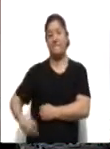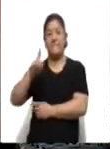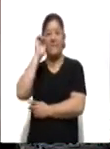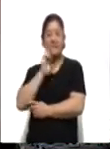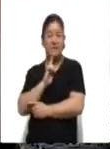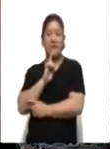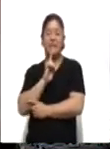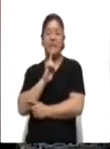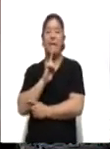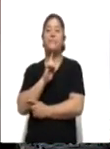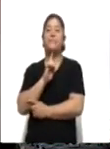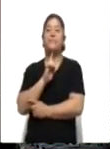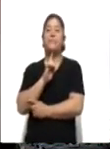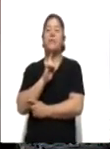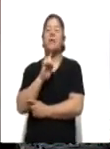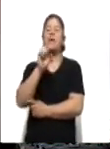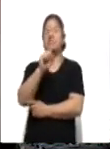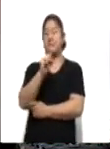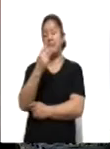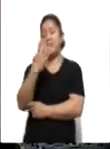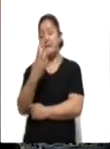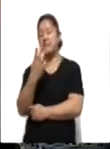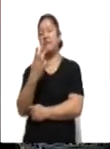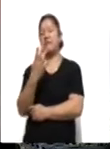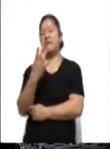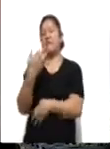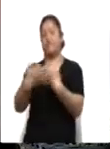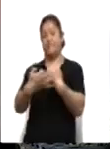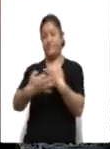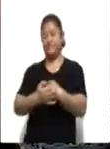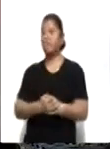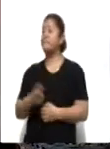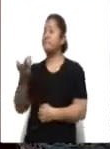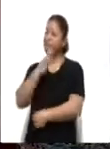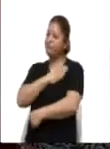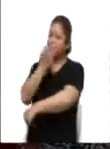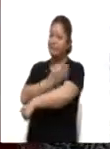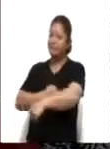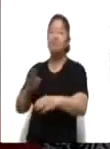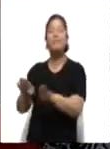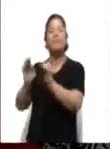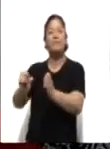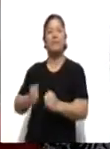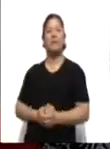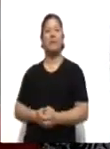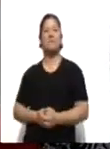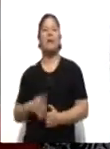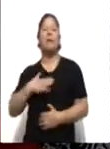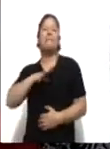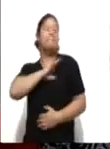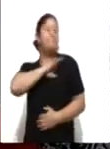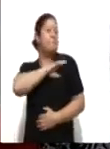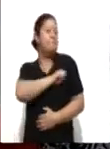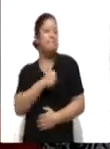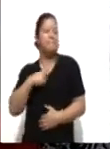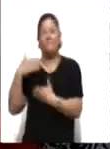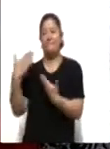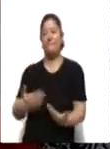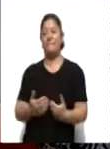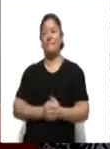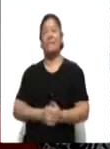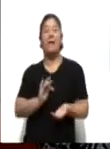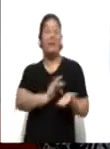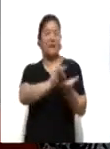sexagésima tercera legislatura buenas tardes como se encuentra estar tan encantada de estar contigo agradecida por la